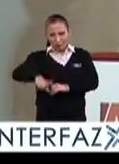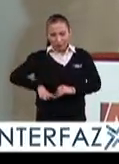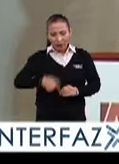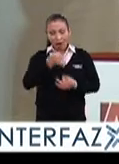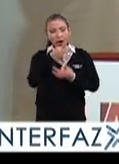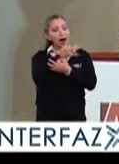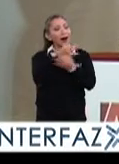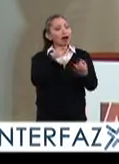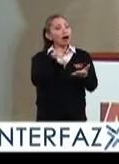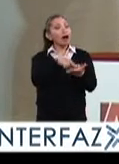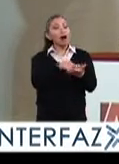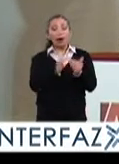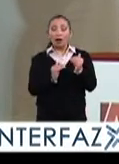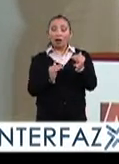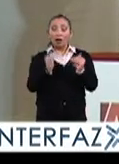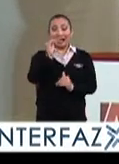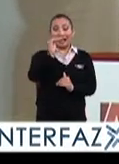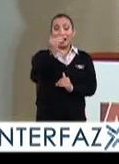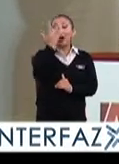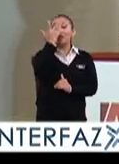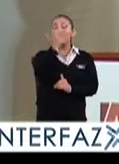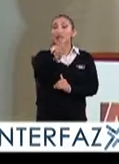administración, aumentamos